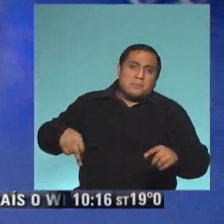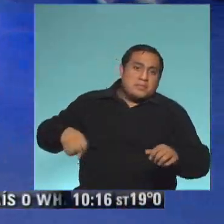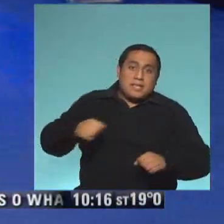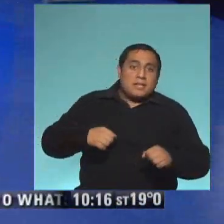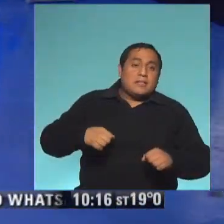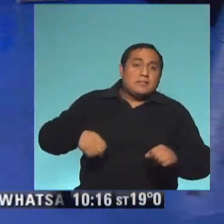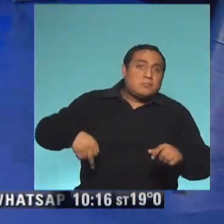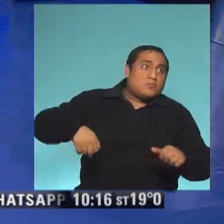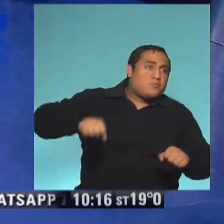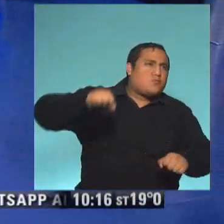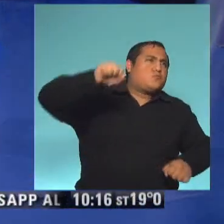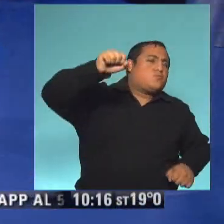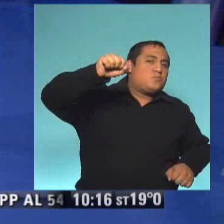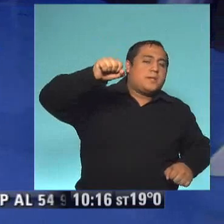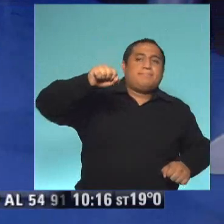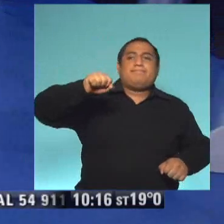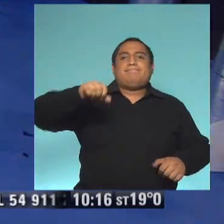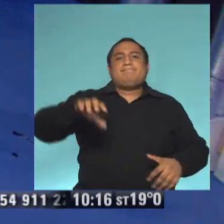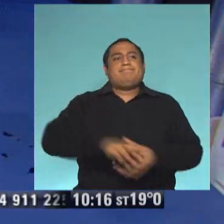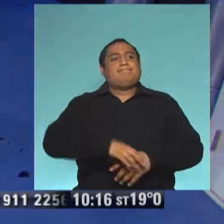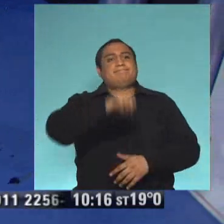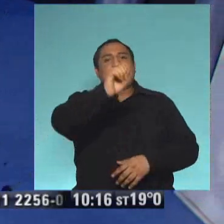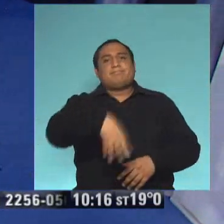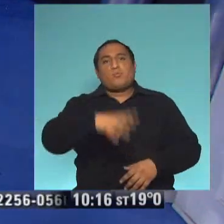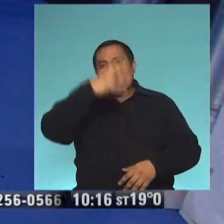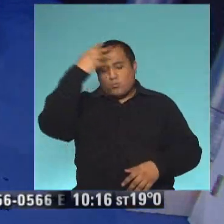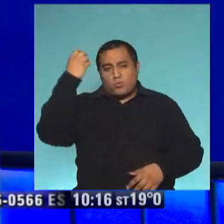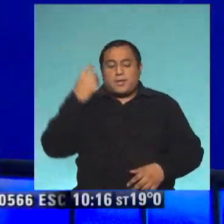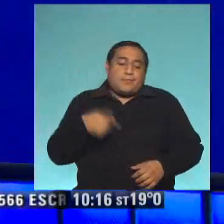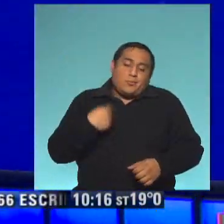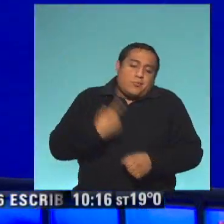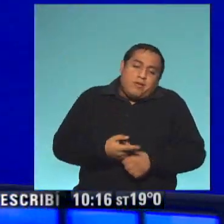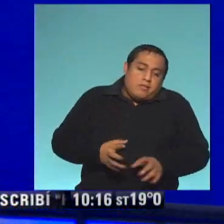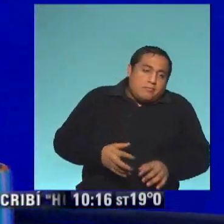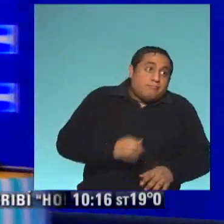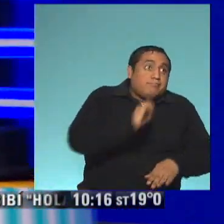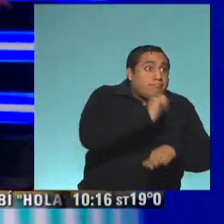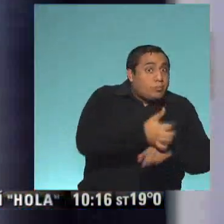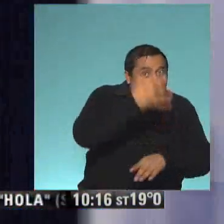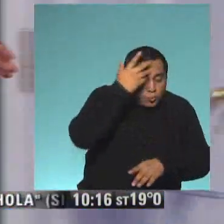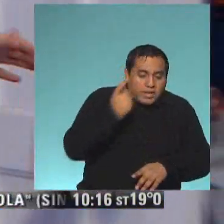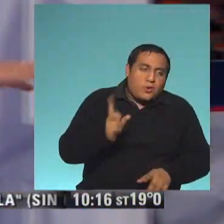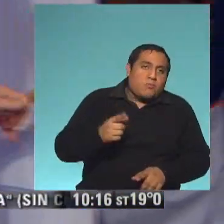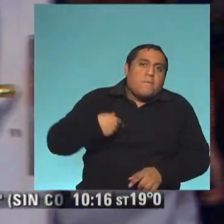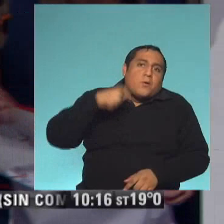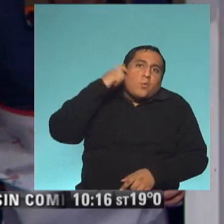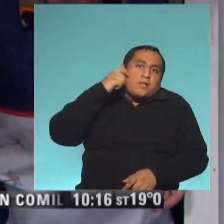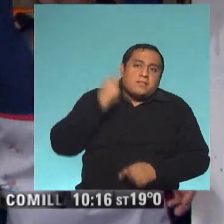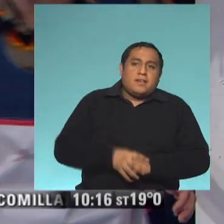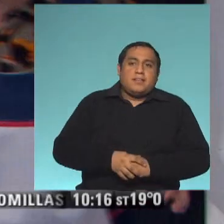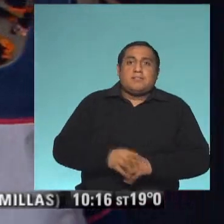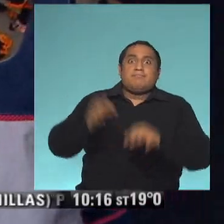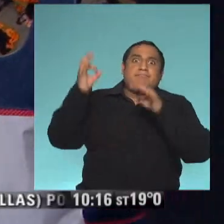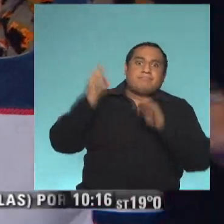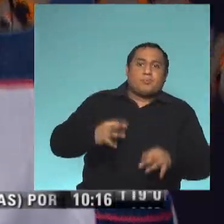¡Sí! ¡Ah, justo llegó Nuria! ¡Qué cosa! No puedo volar cuando esté Nuria. Me da vergüenza. ¡Pero! ¡Llegó